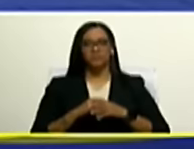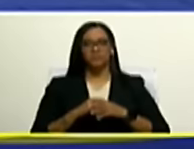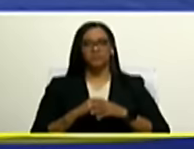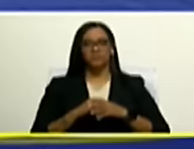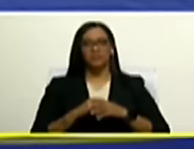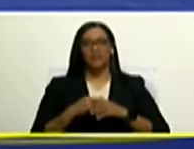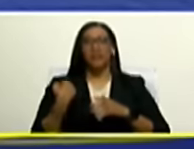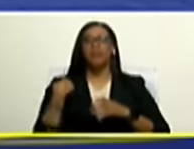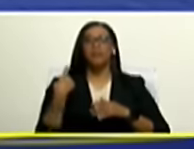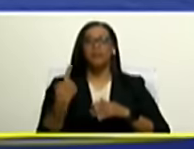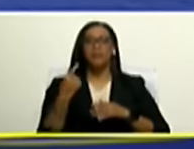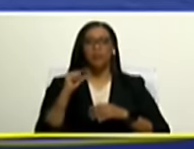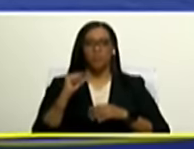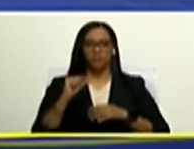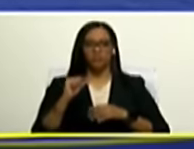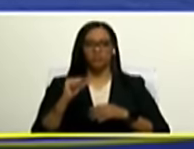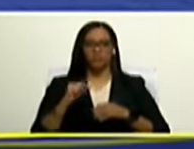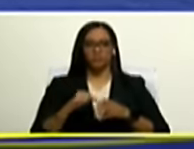Es el primer momento.